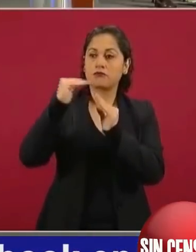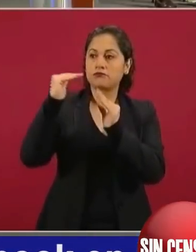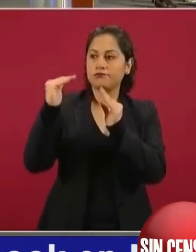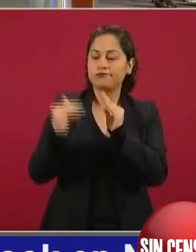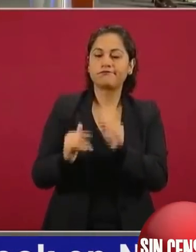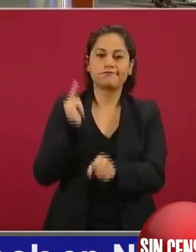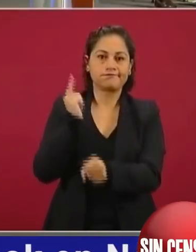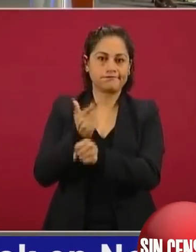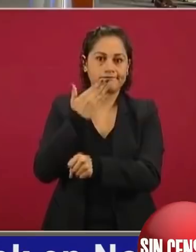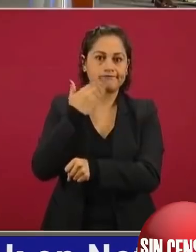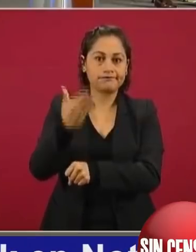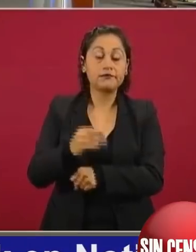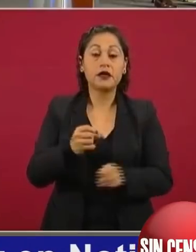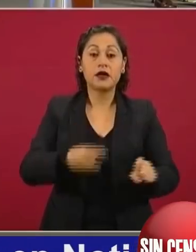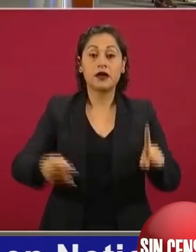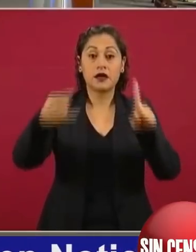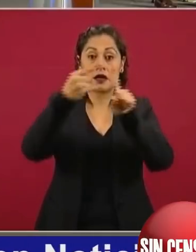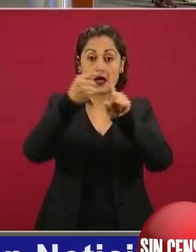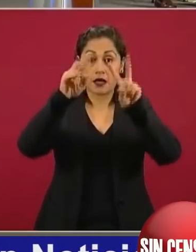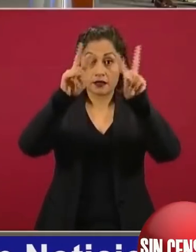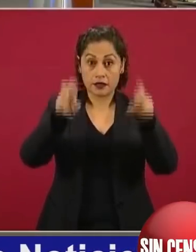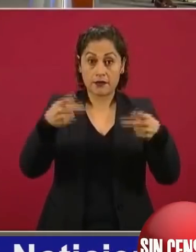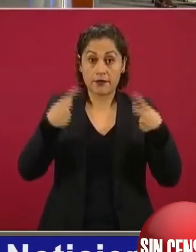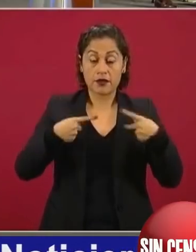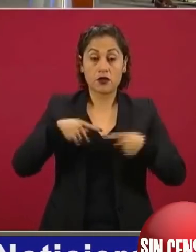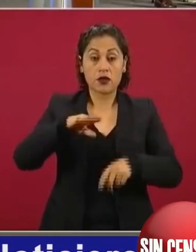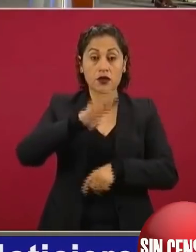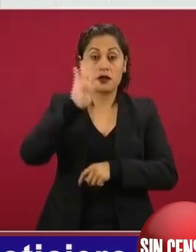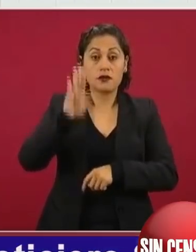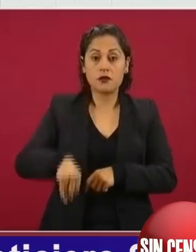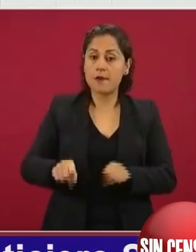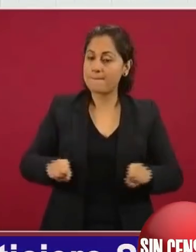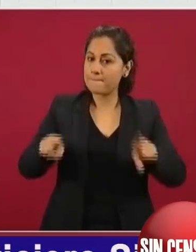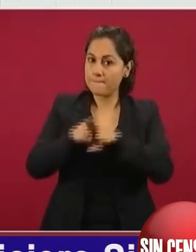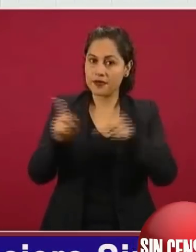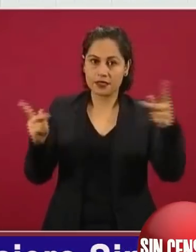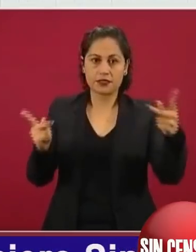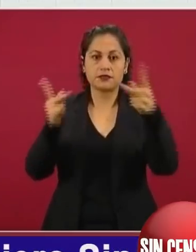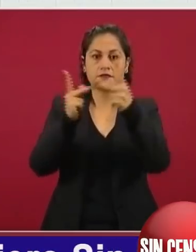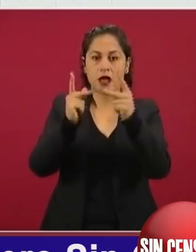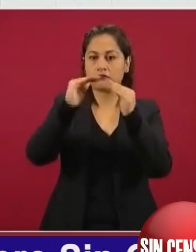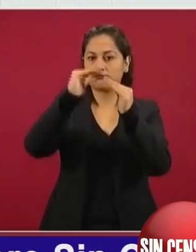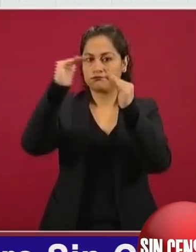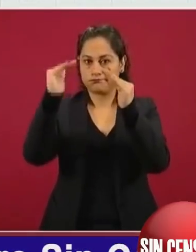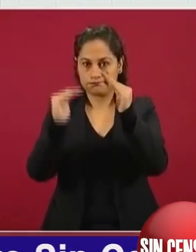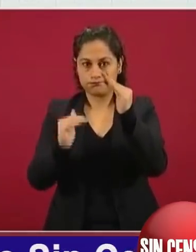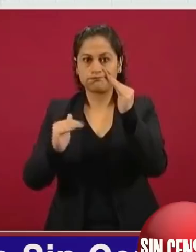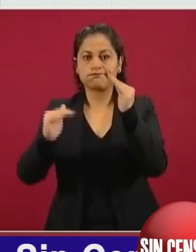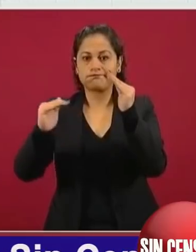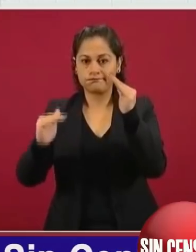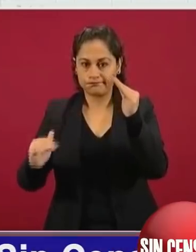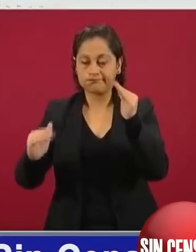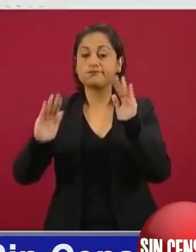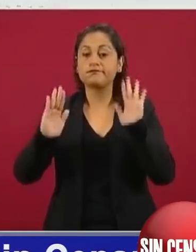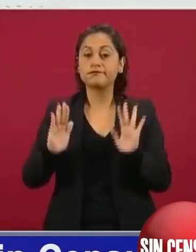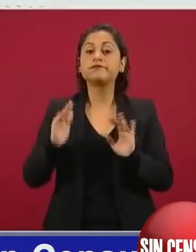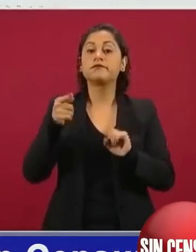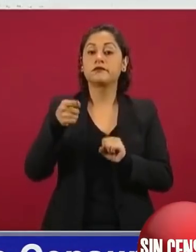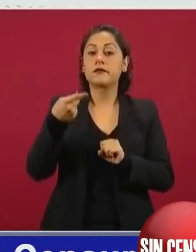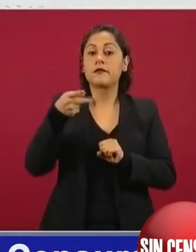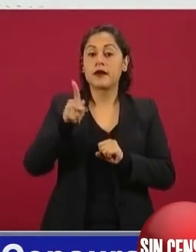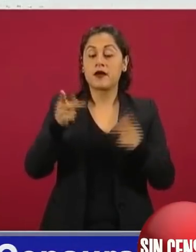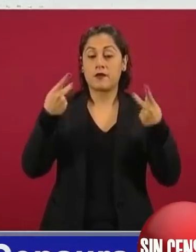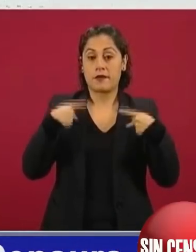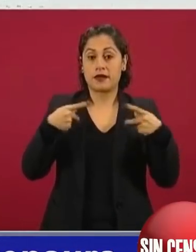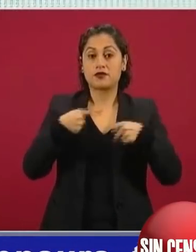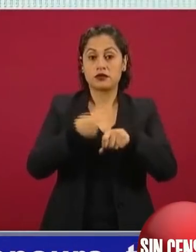La tendencia general de la mortalidad, con estas mismas variaciones, es al descenso, mientras que los casos se mantenían en esta forma